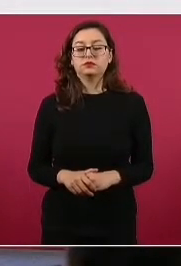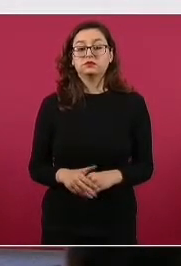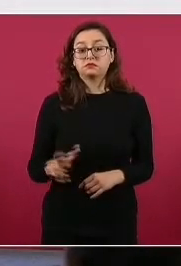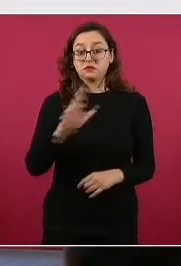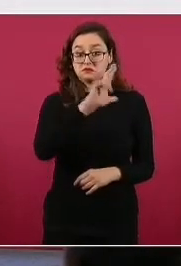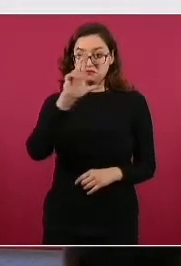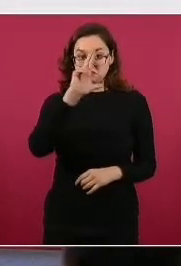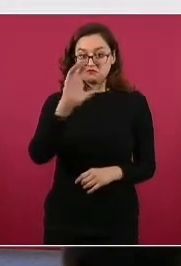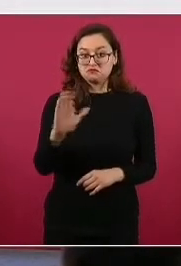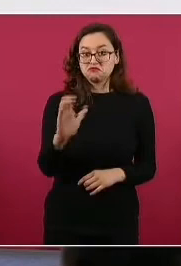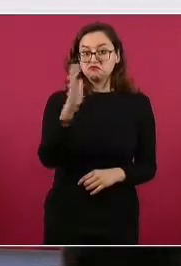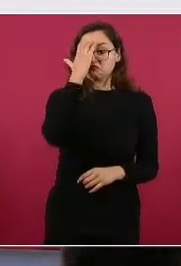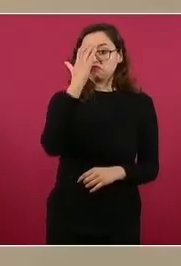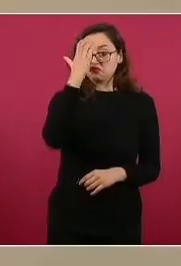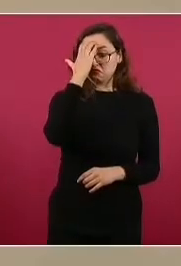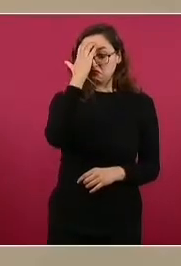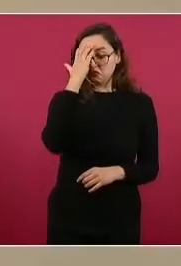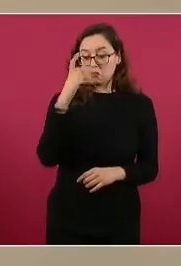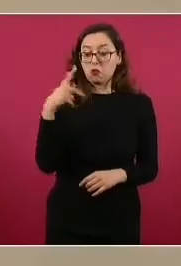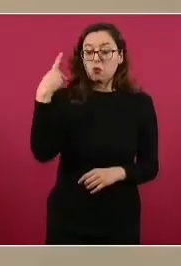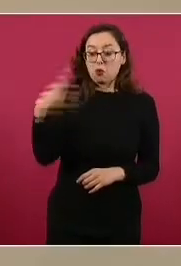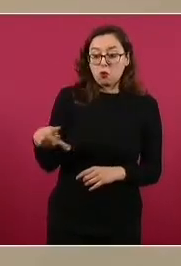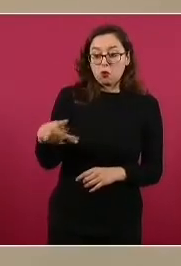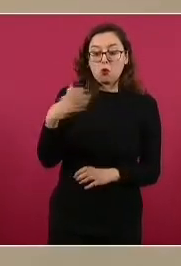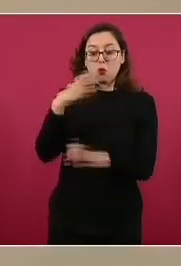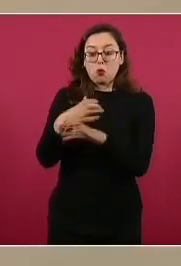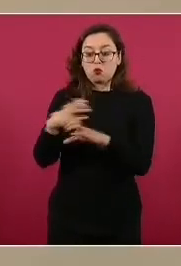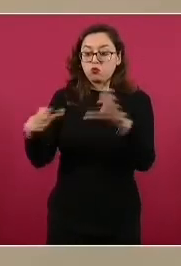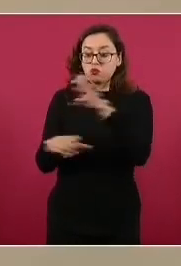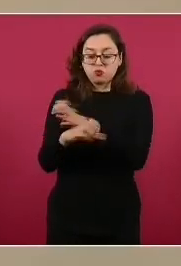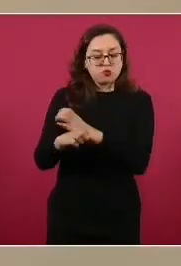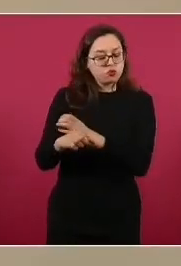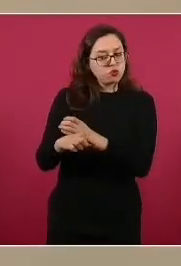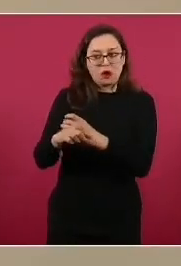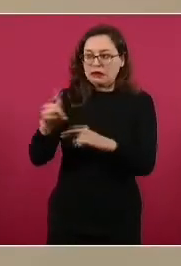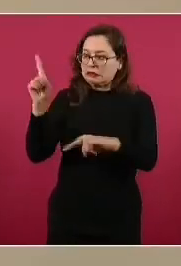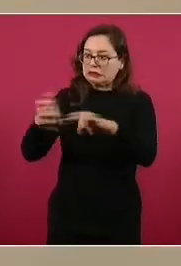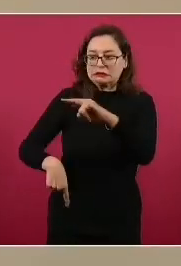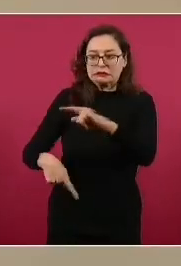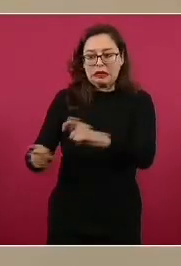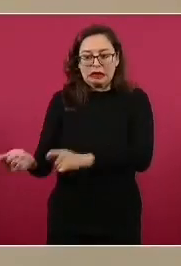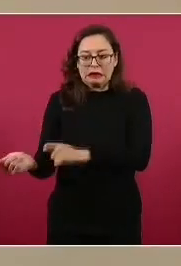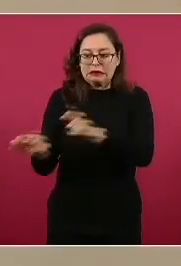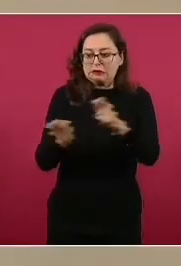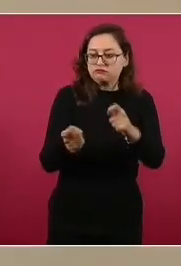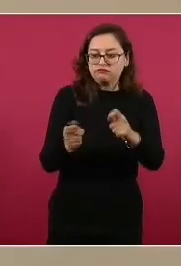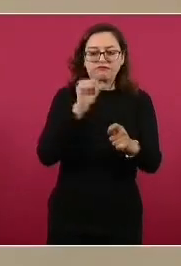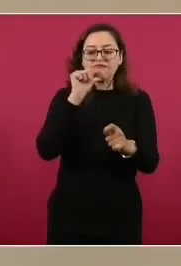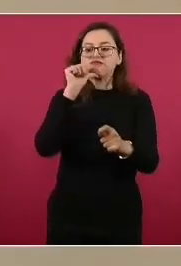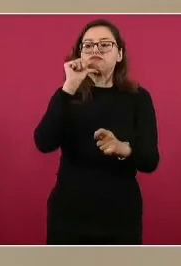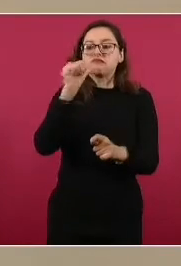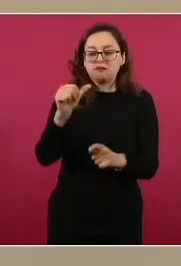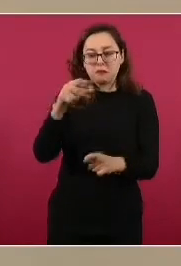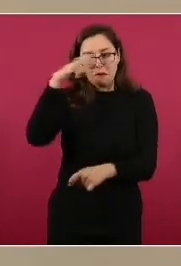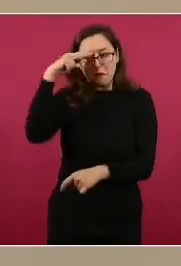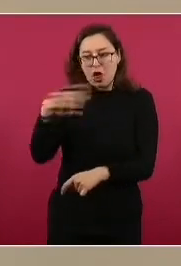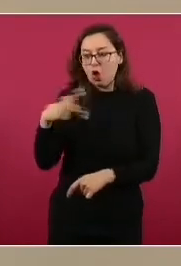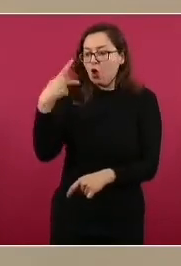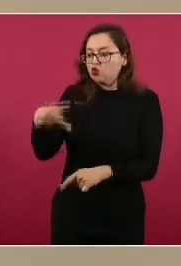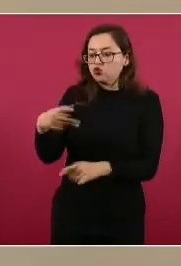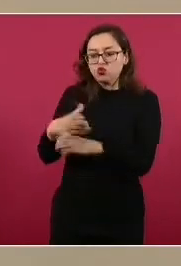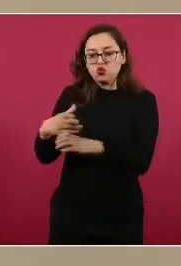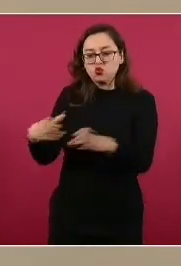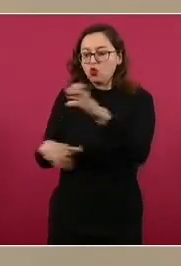inalienable, imprescriptible de los Estados Unidos mexicanos,